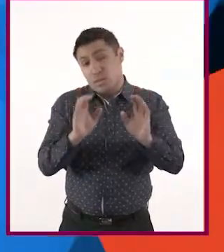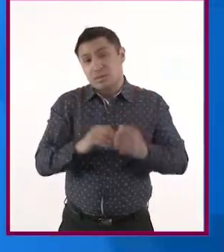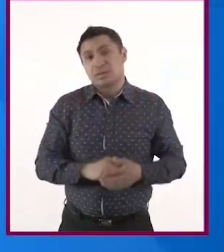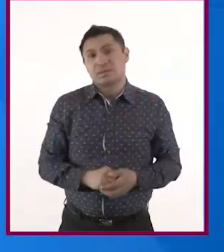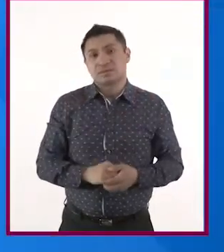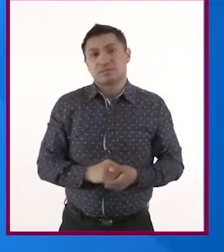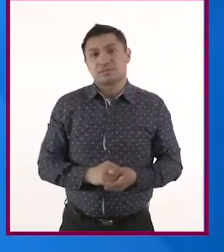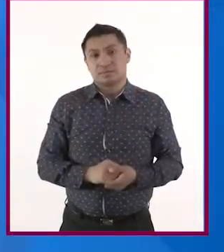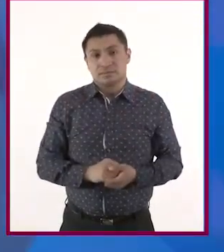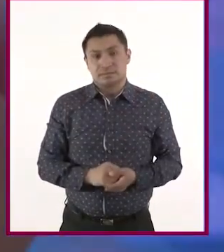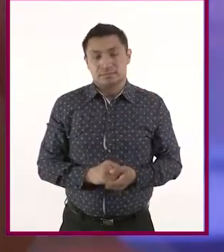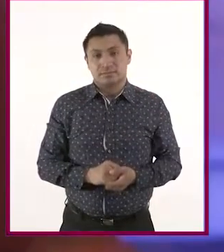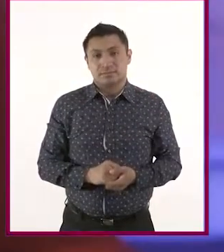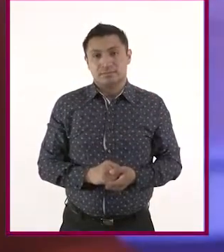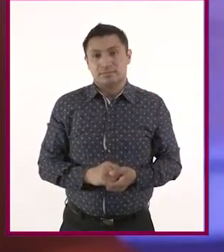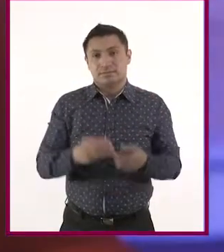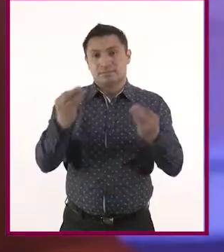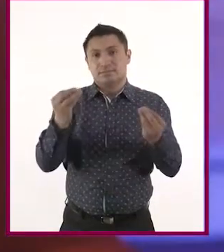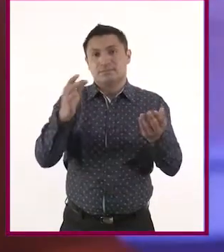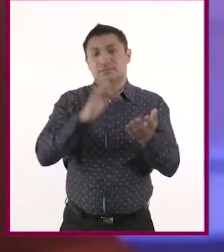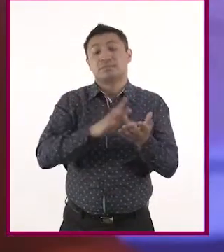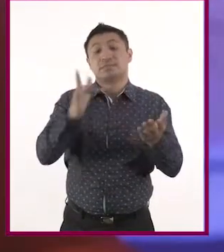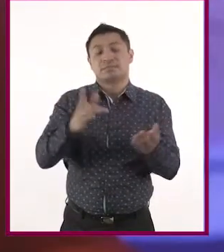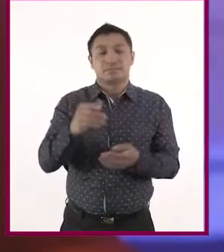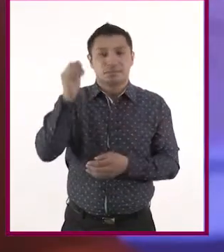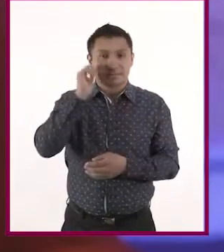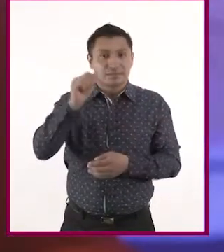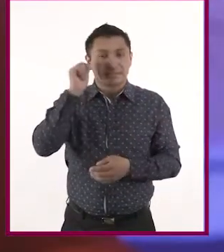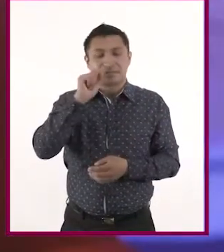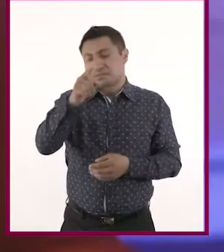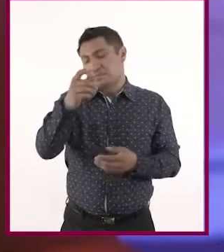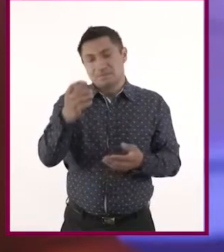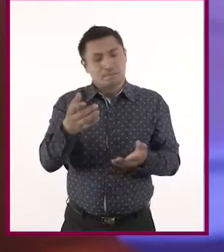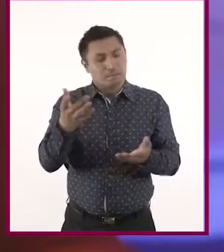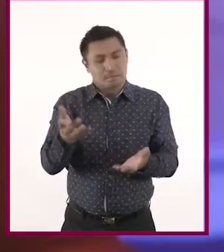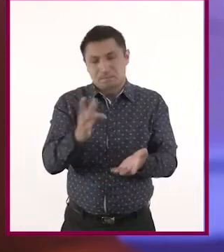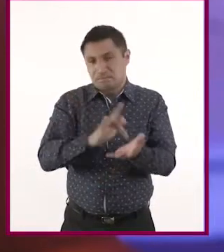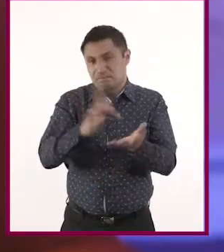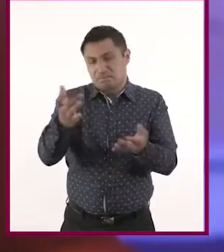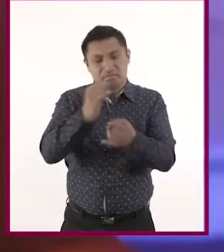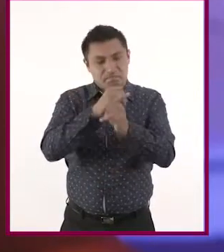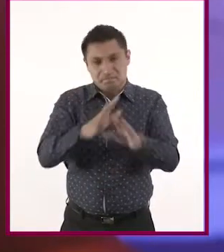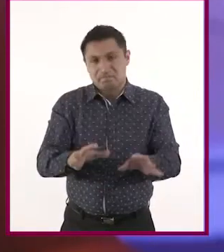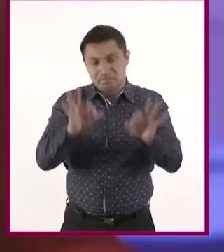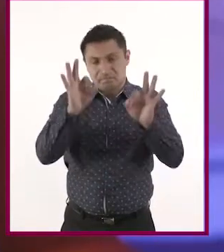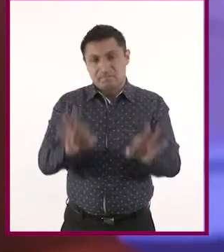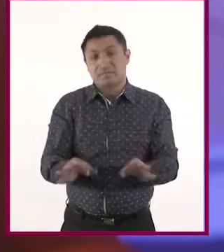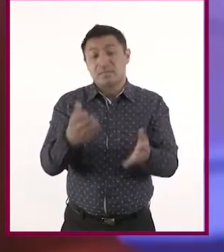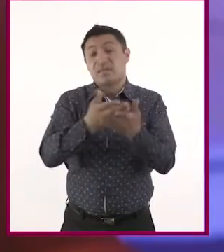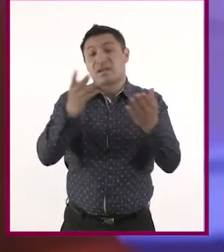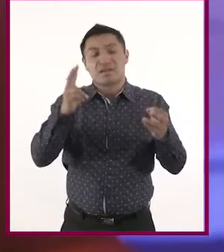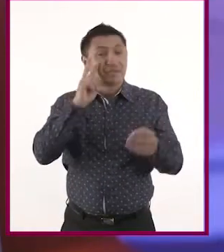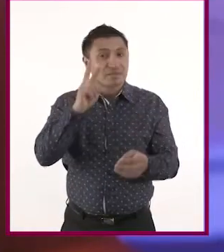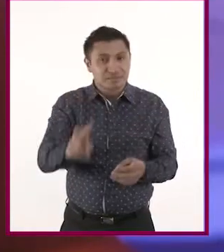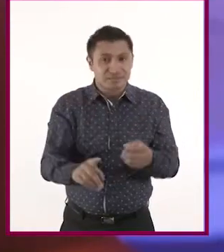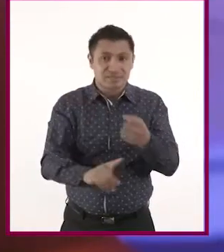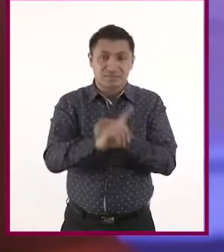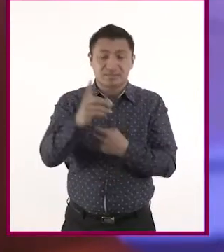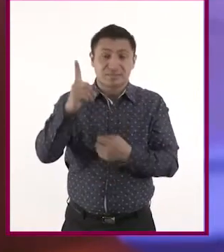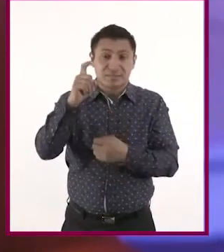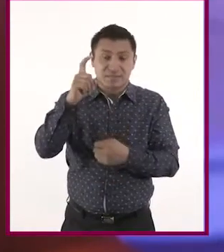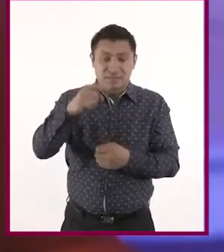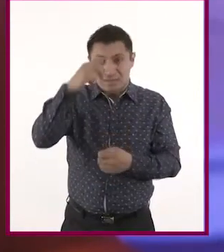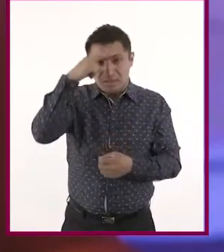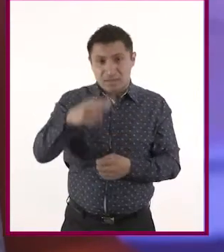equidad. Muchas gracias, Donovan. Como siempre, un reportaje muy revelador. Ahora nos queda claro que el problema del agua en México y en el mundo